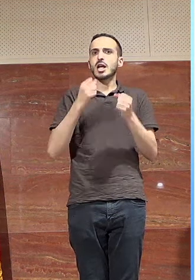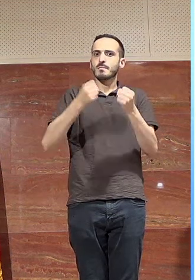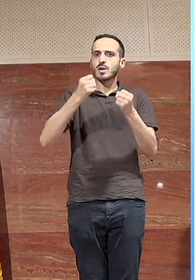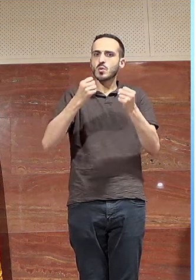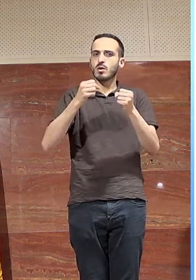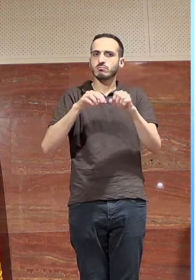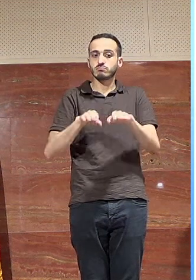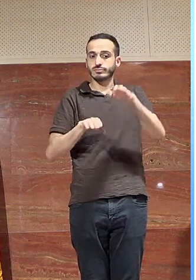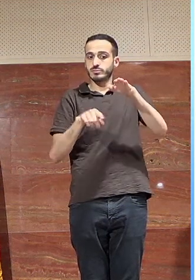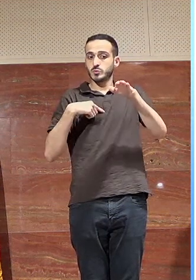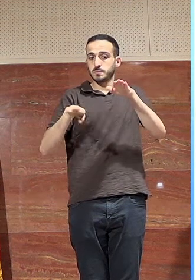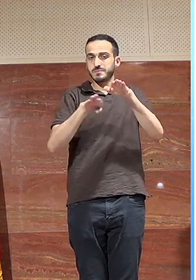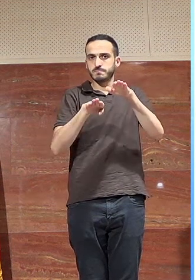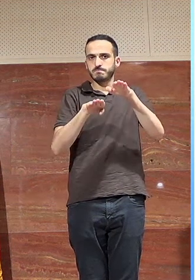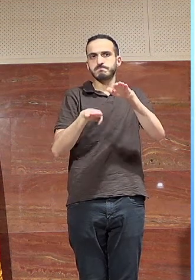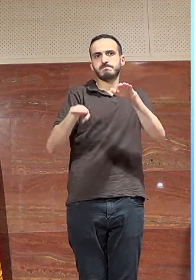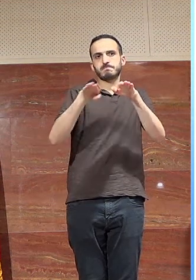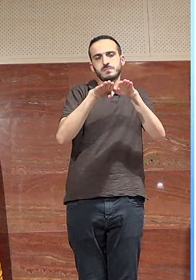es considerable.